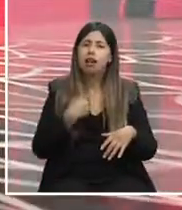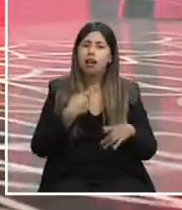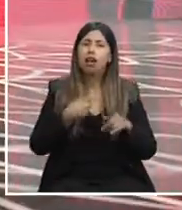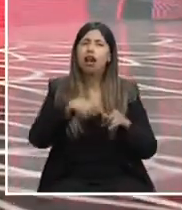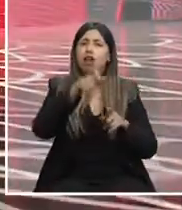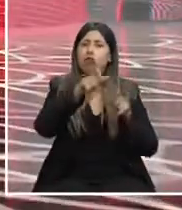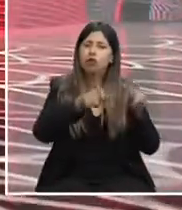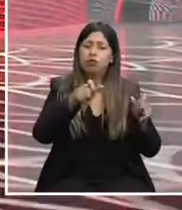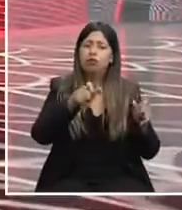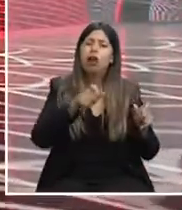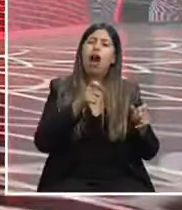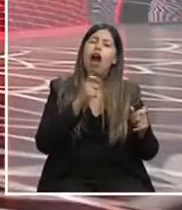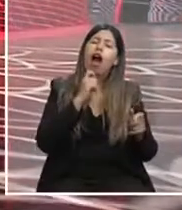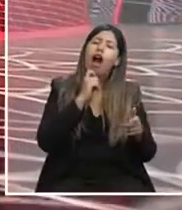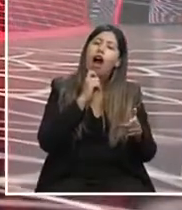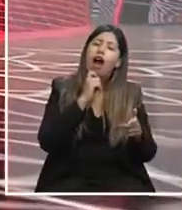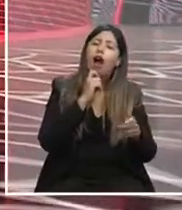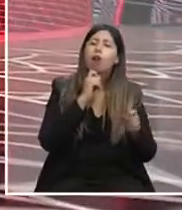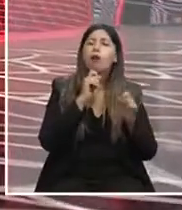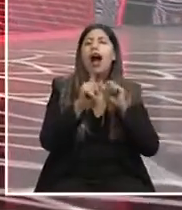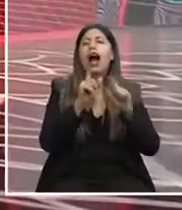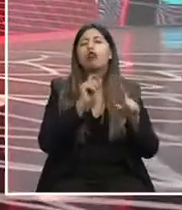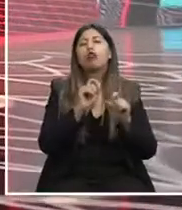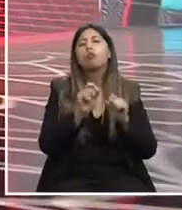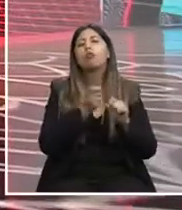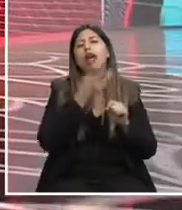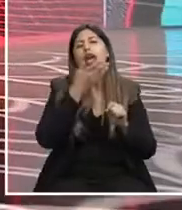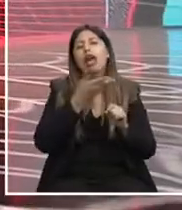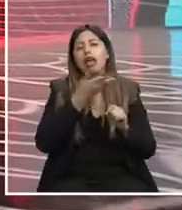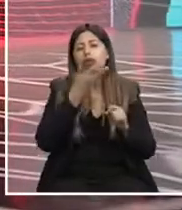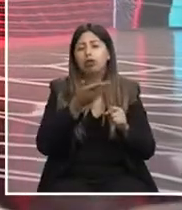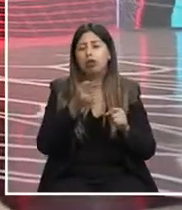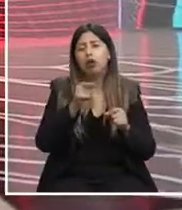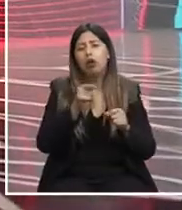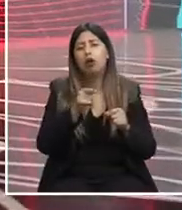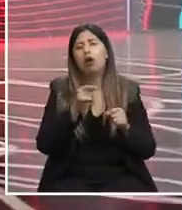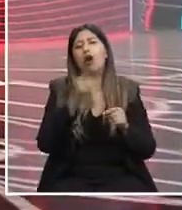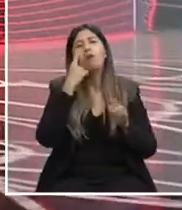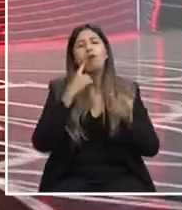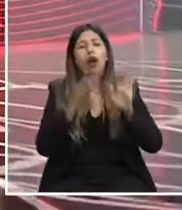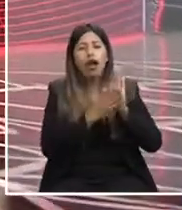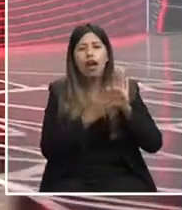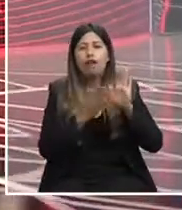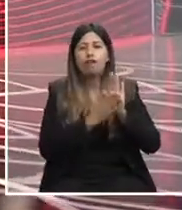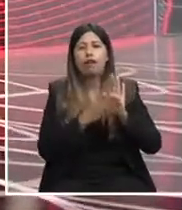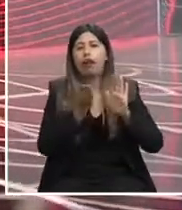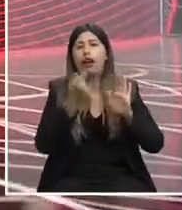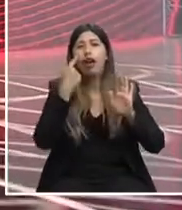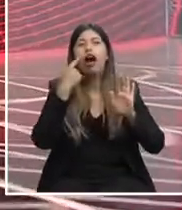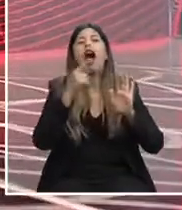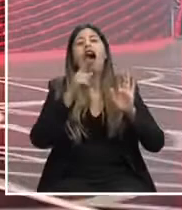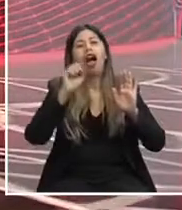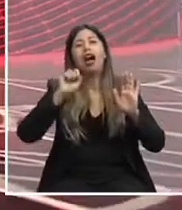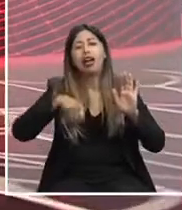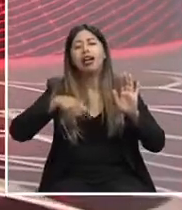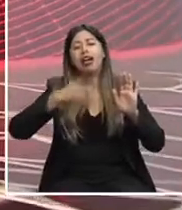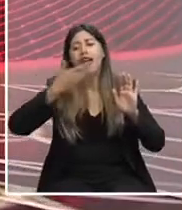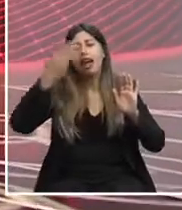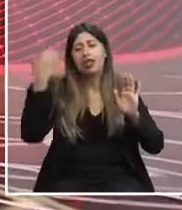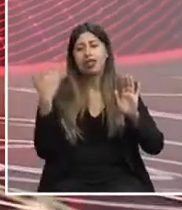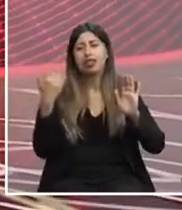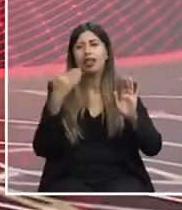argumentos, pruebas o pseudopruebas que de alguna manera refuerzan eso que ya creíamos. Y en cambio tenemos una, en general,